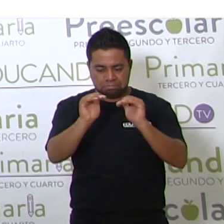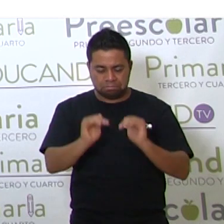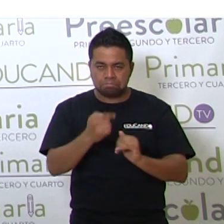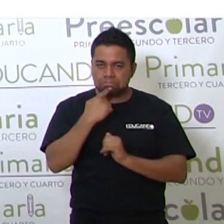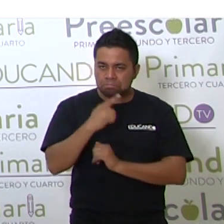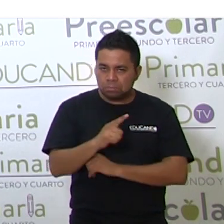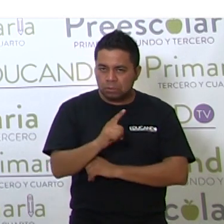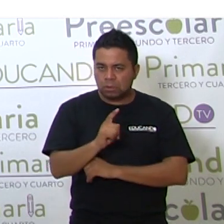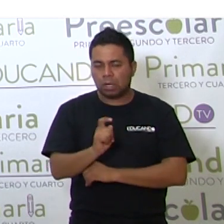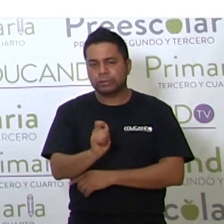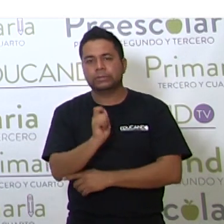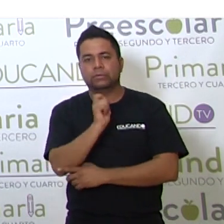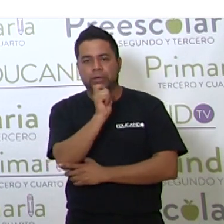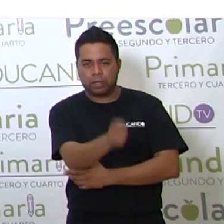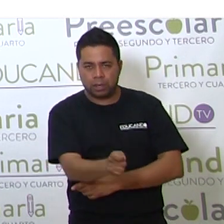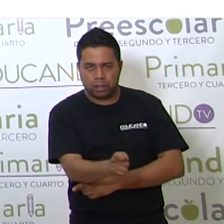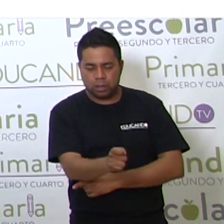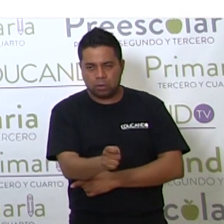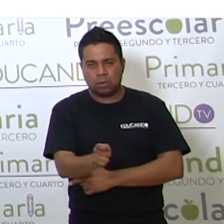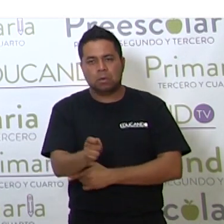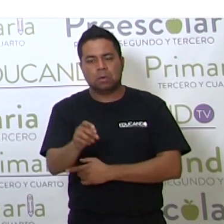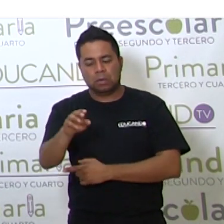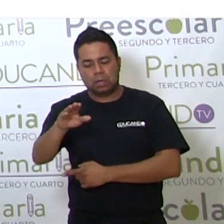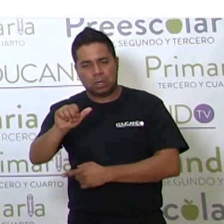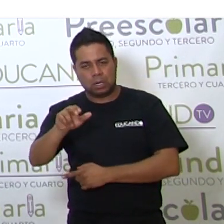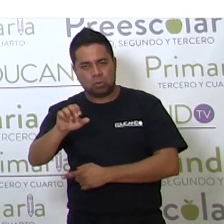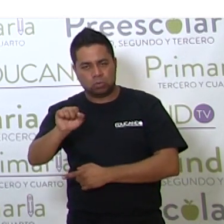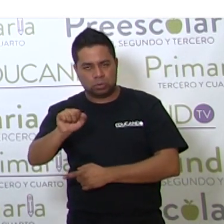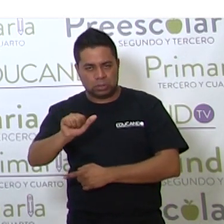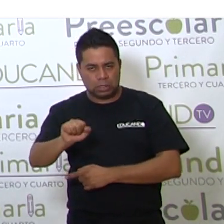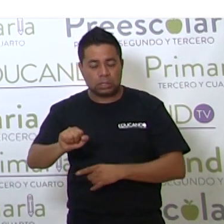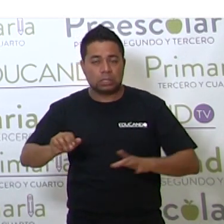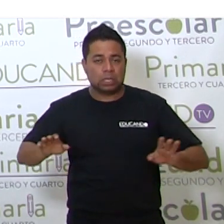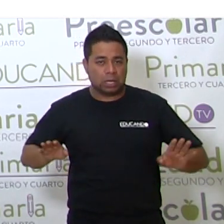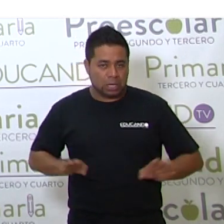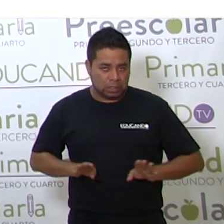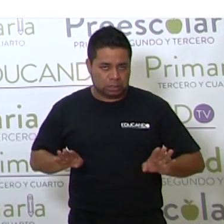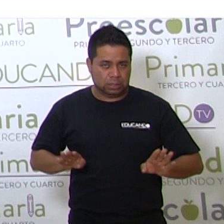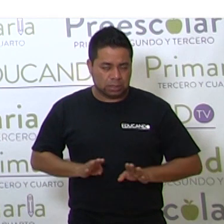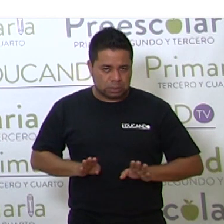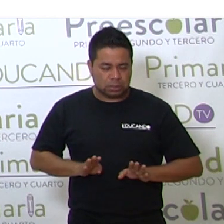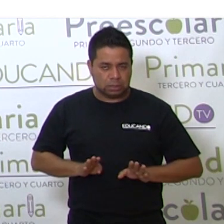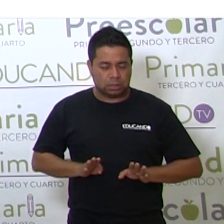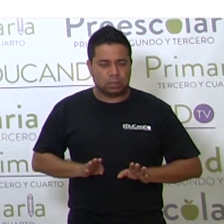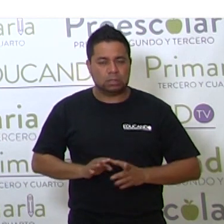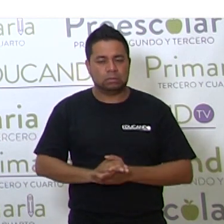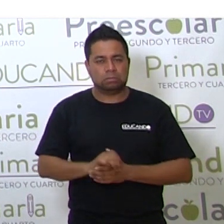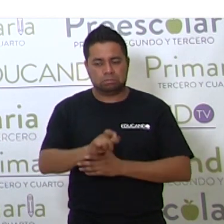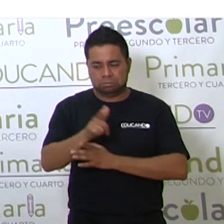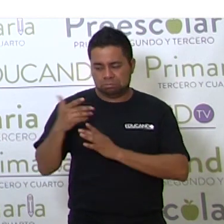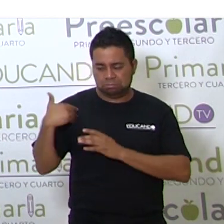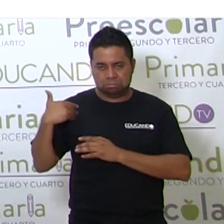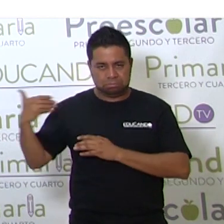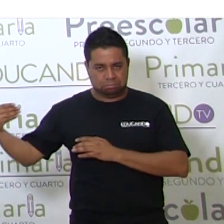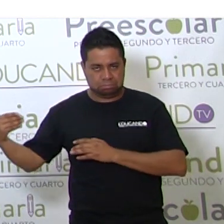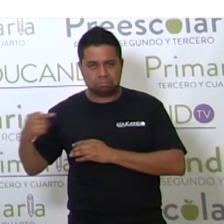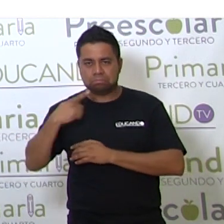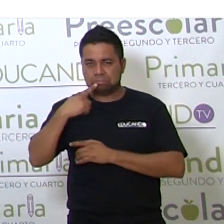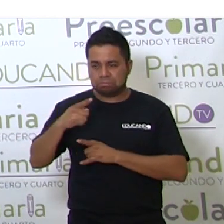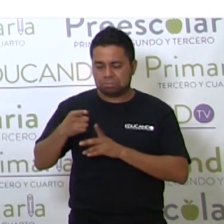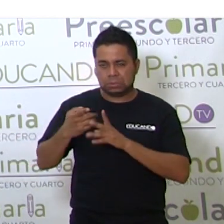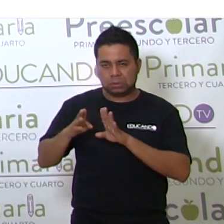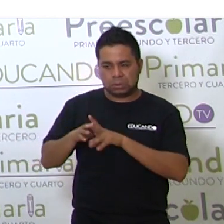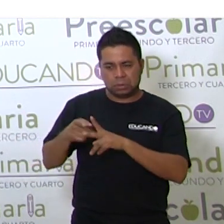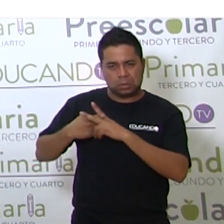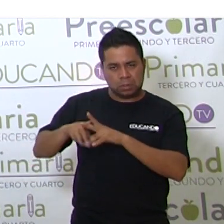dice significado, causas, características. Del lado derecho dice el surgimiento